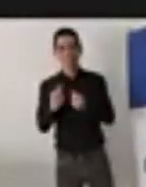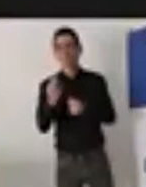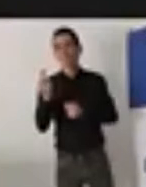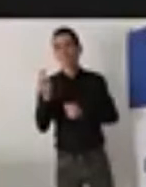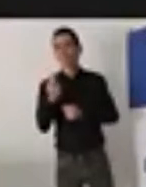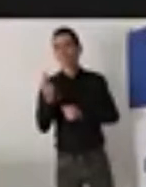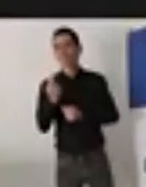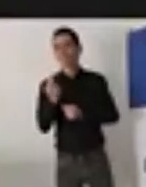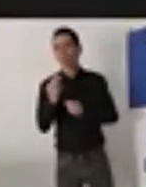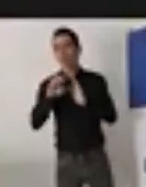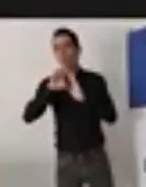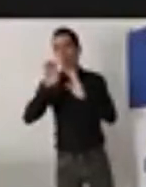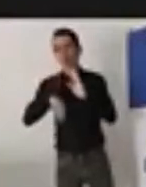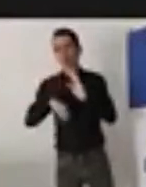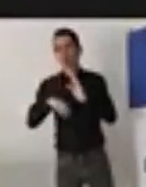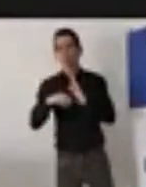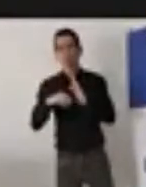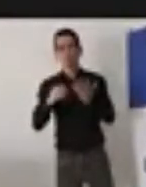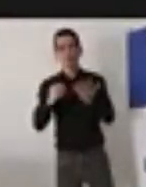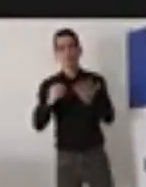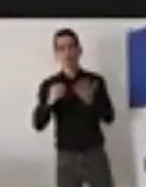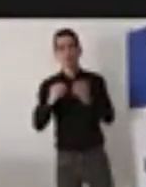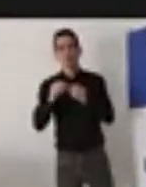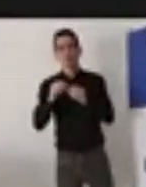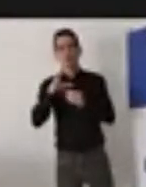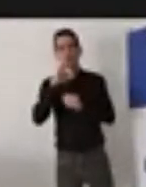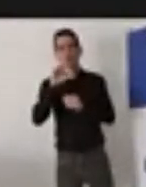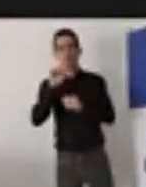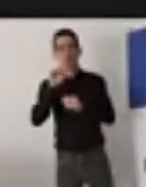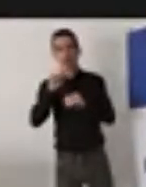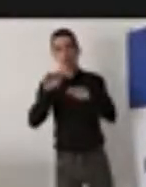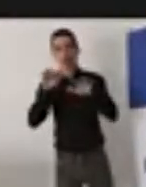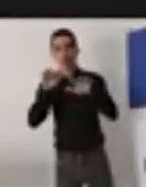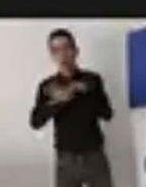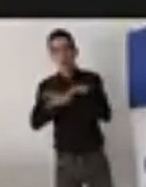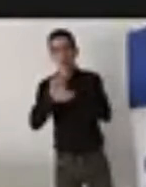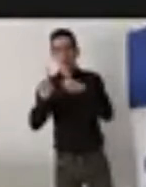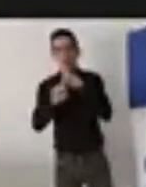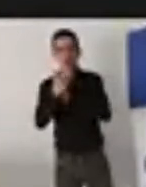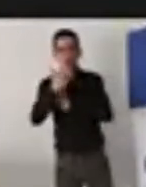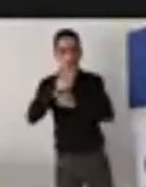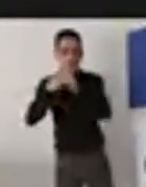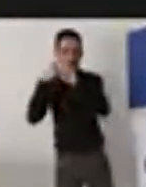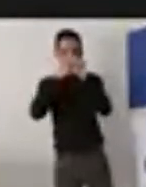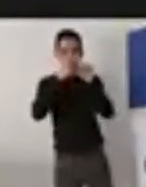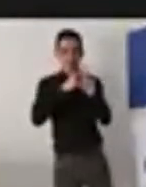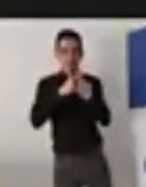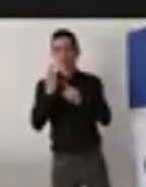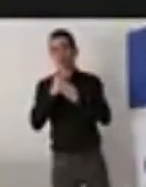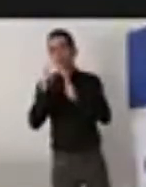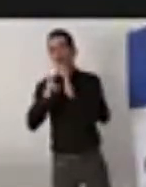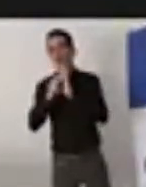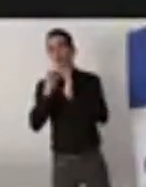cambio climático, si como jóvenes no somos capaces de dejar a un lado o poner por encima de nuestras